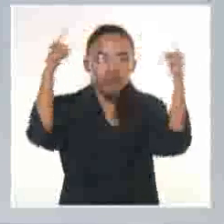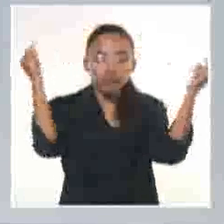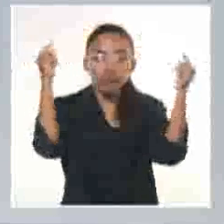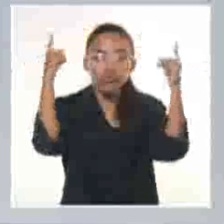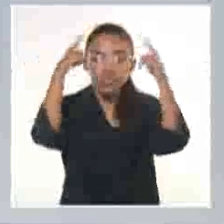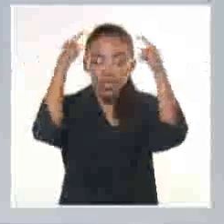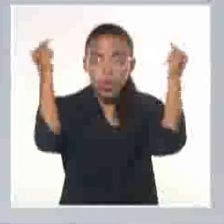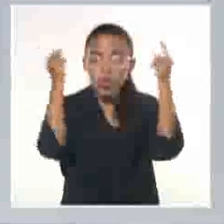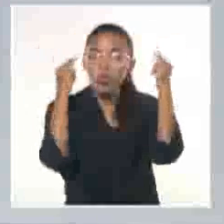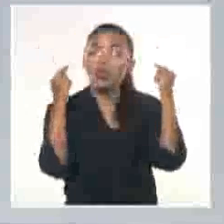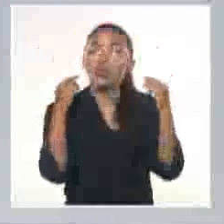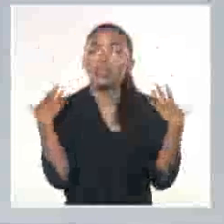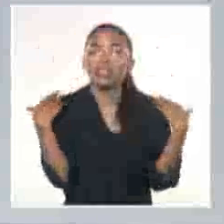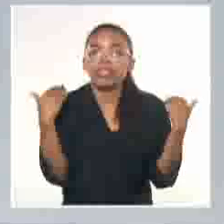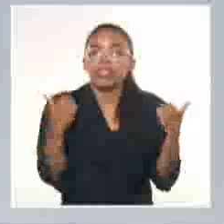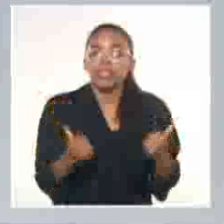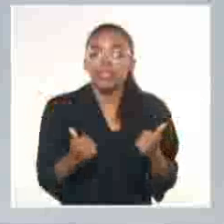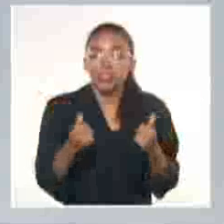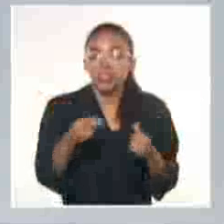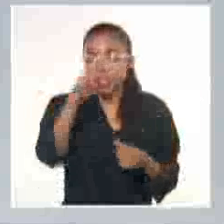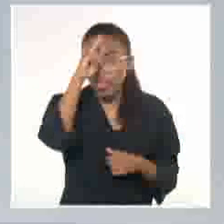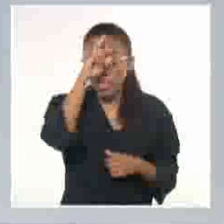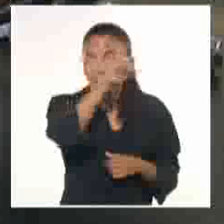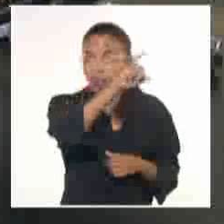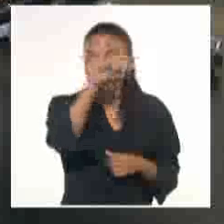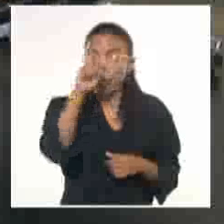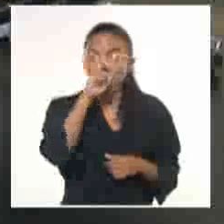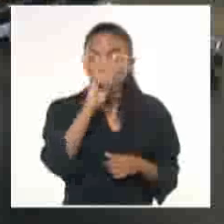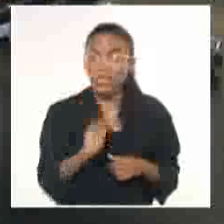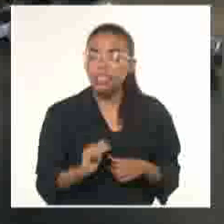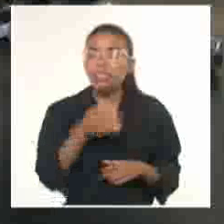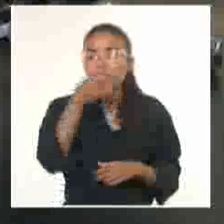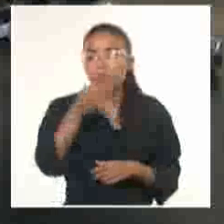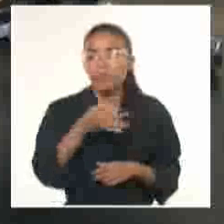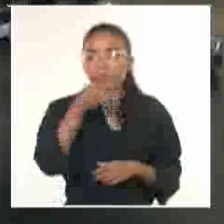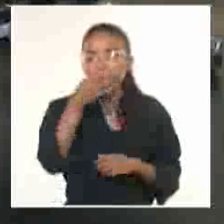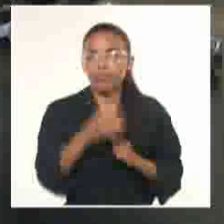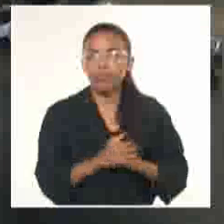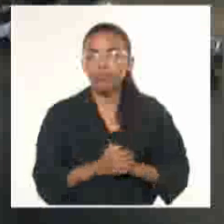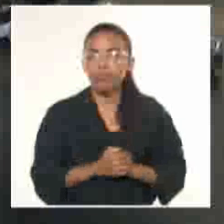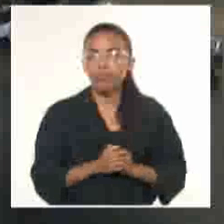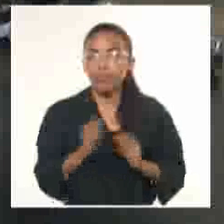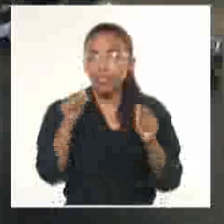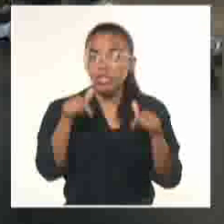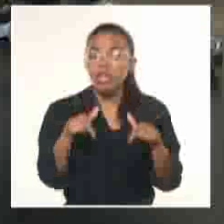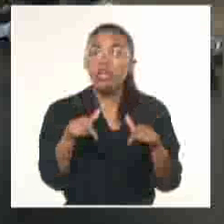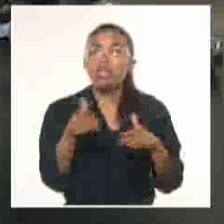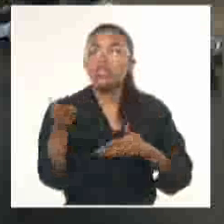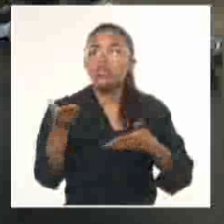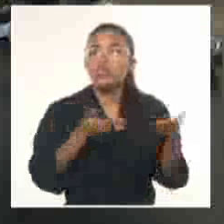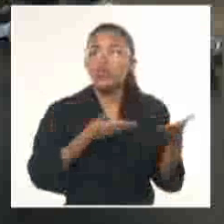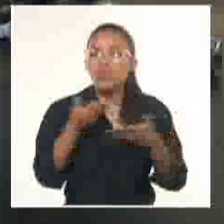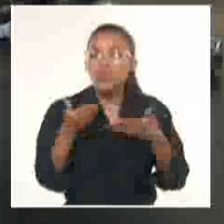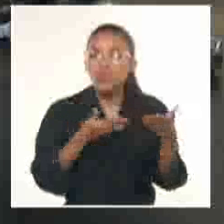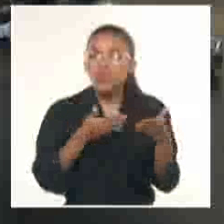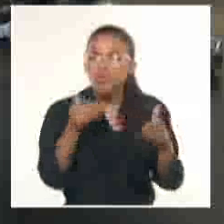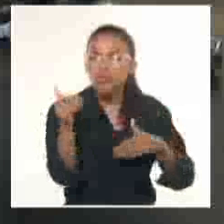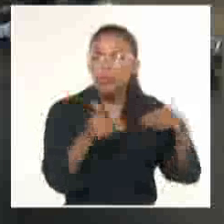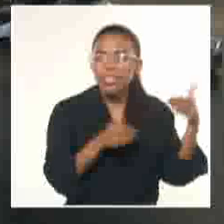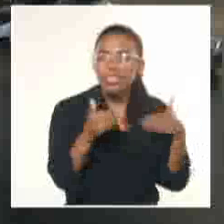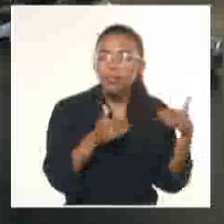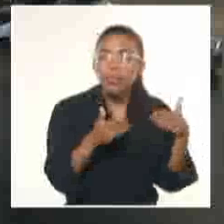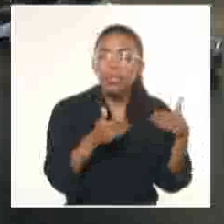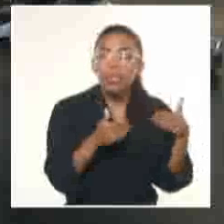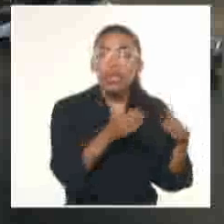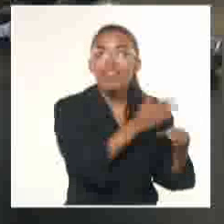Hospital Pediátrico Juan Manuel Márquez, precisó lo siguiente. En la discusión de este tipo de pacientes siempre participan todas las especialidades y